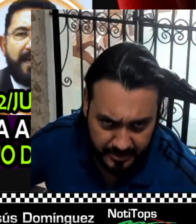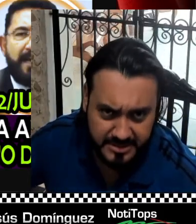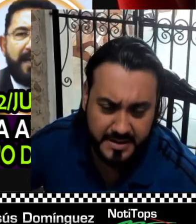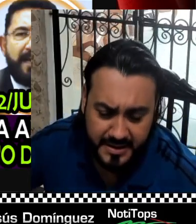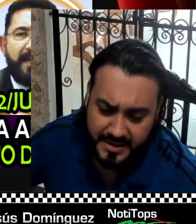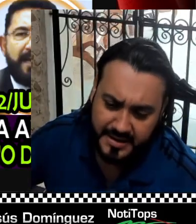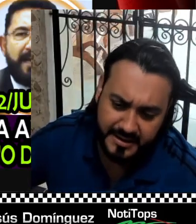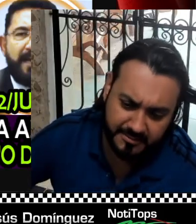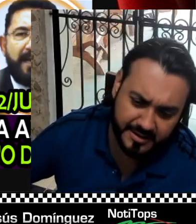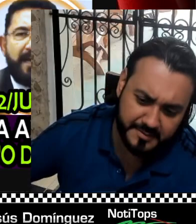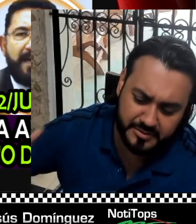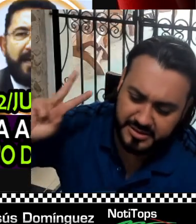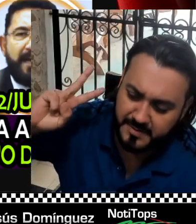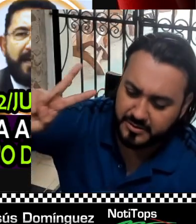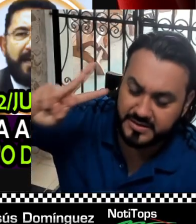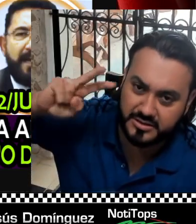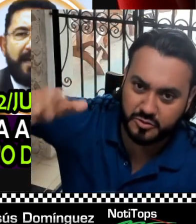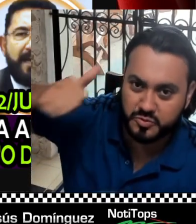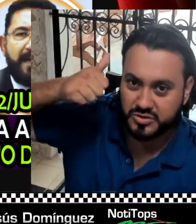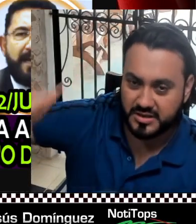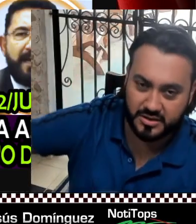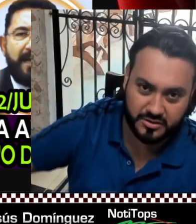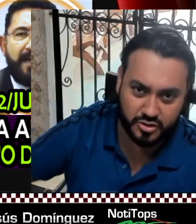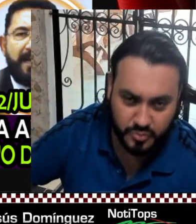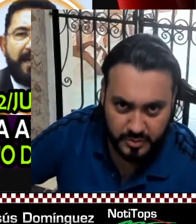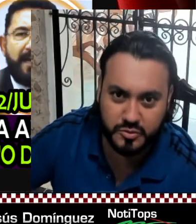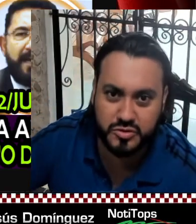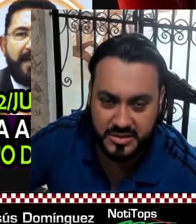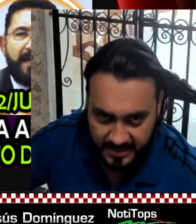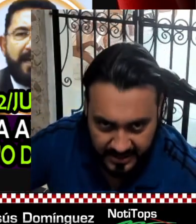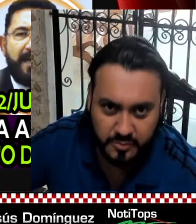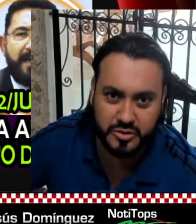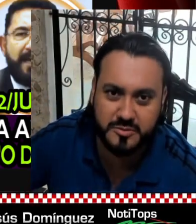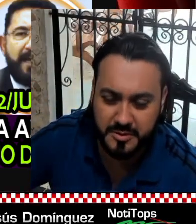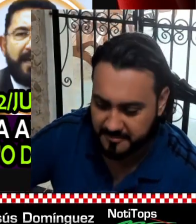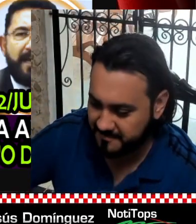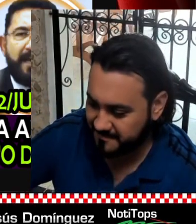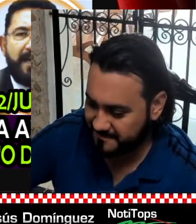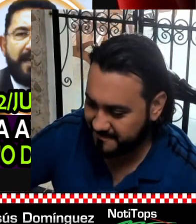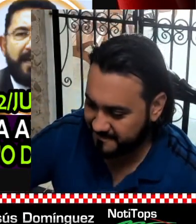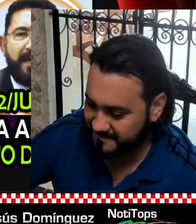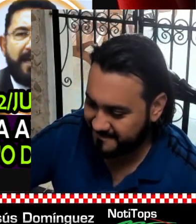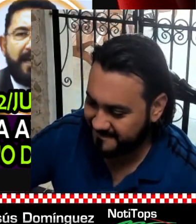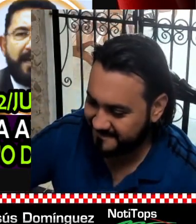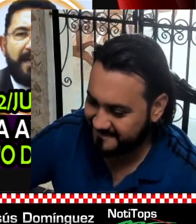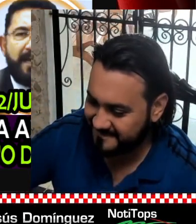estaremos viendo hasta la próxima. Y recuerden, amigos, que más noticias y tops aquí en NotiTops. Nos vemos en un próximo video.